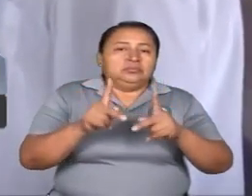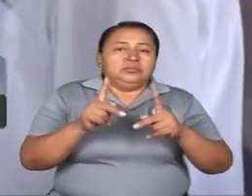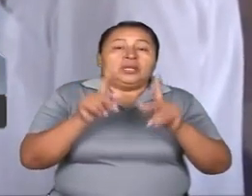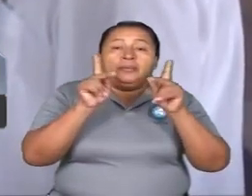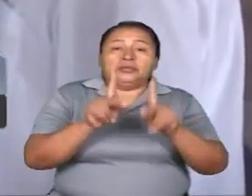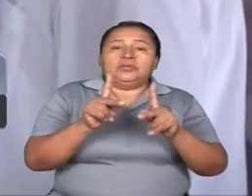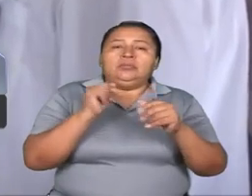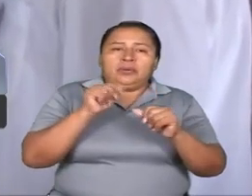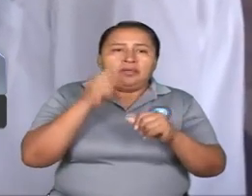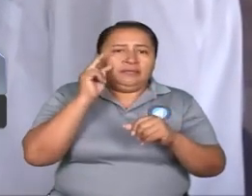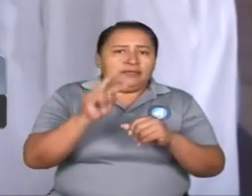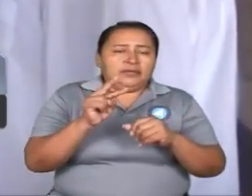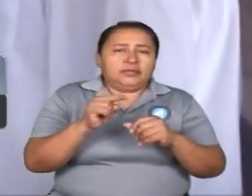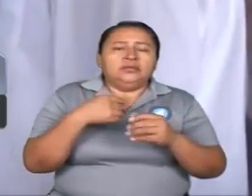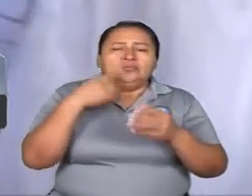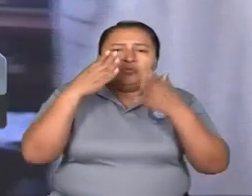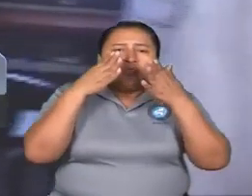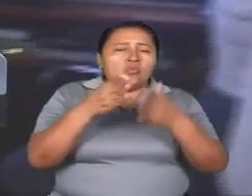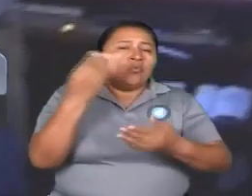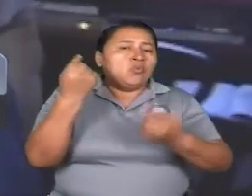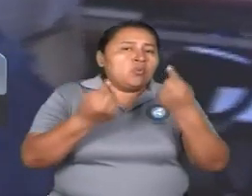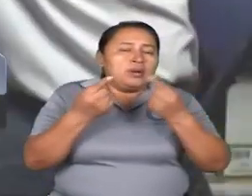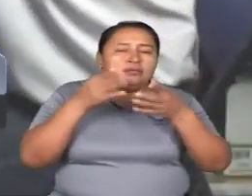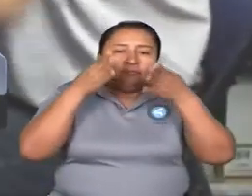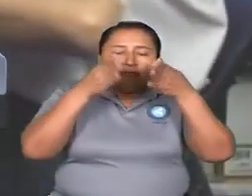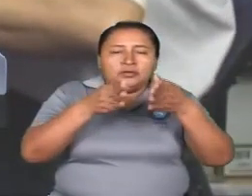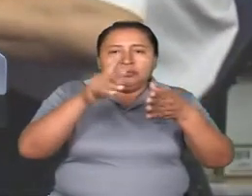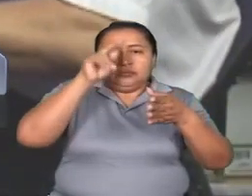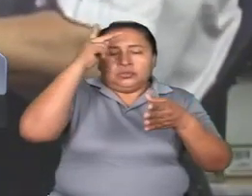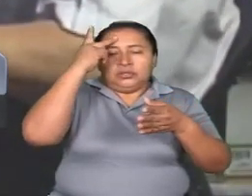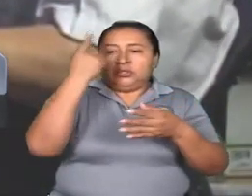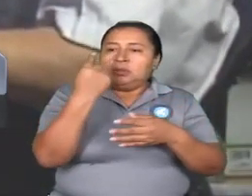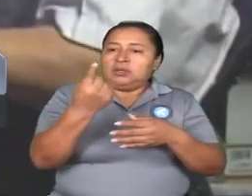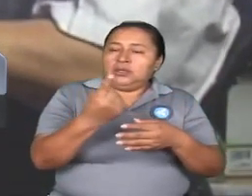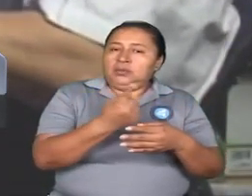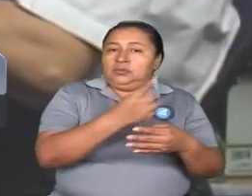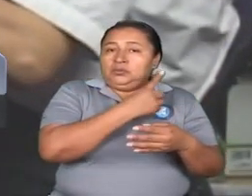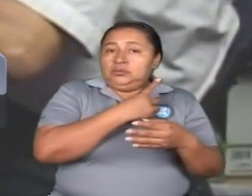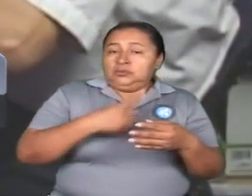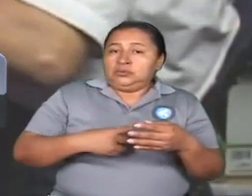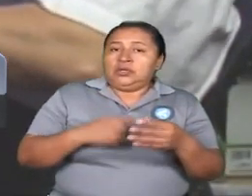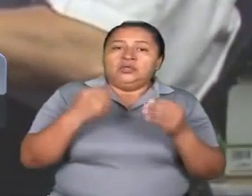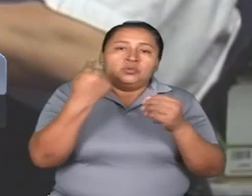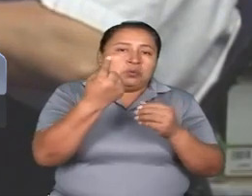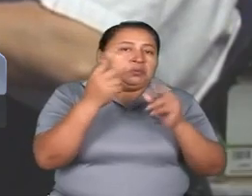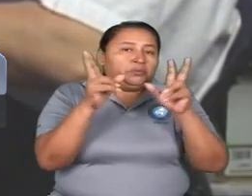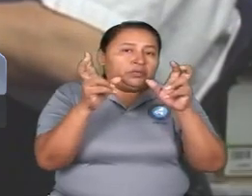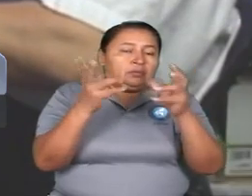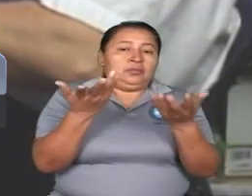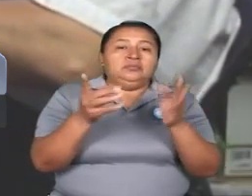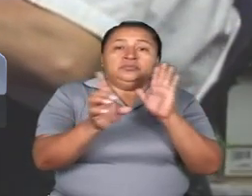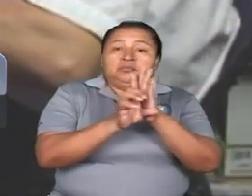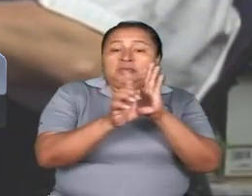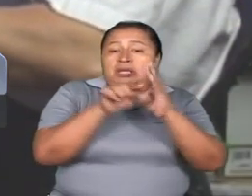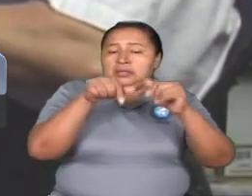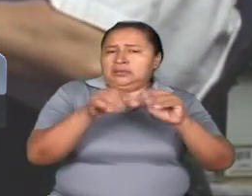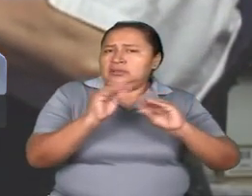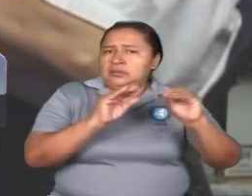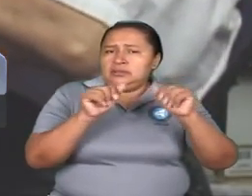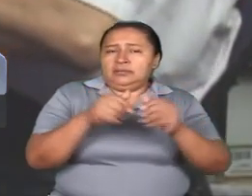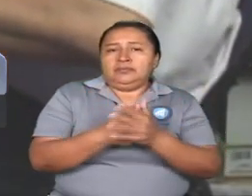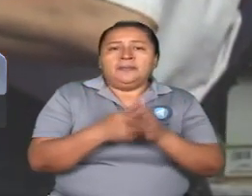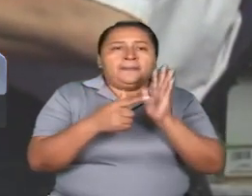población puede ver el enfoque político de cada quien sobre un tema legislativo que se está trabajando. Por